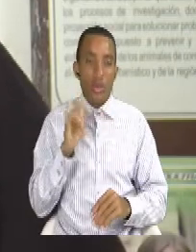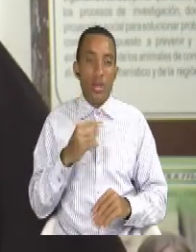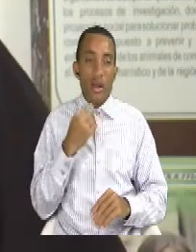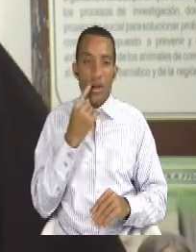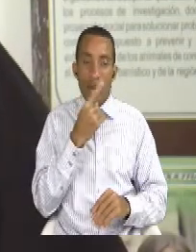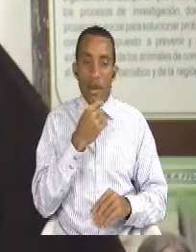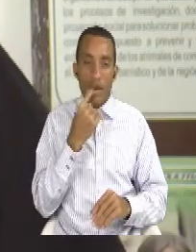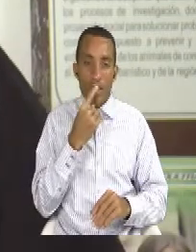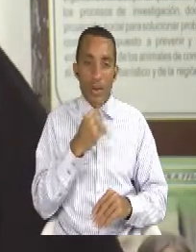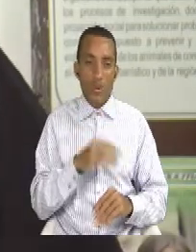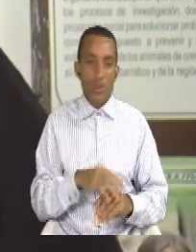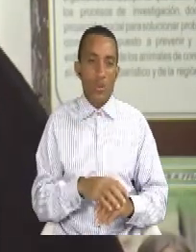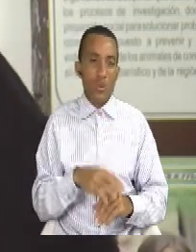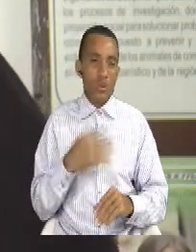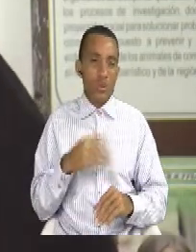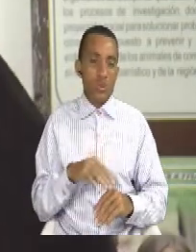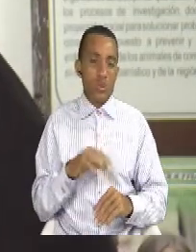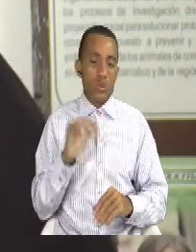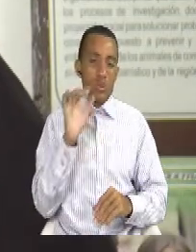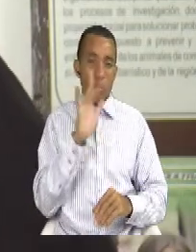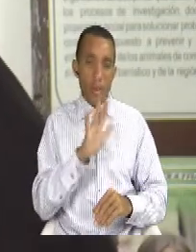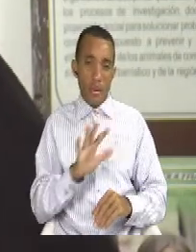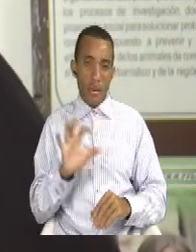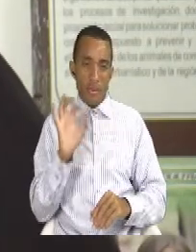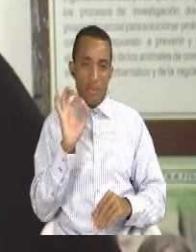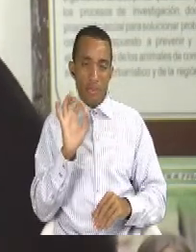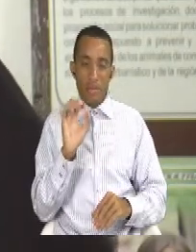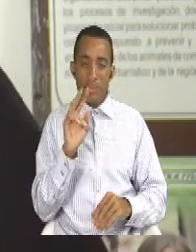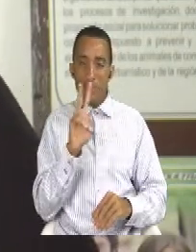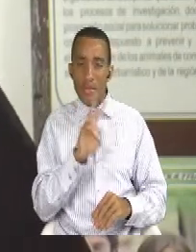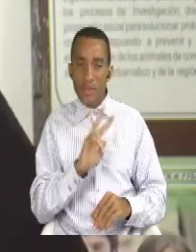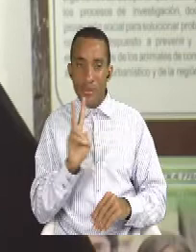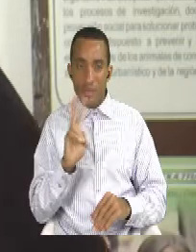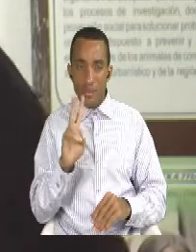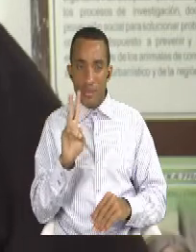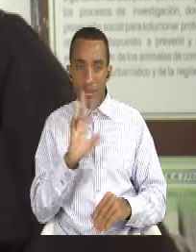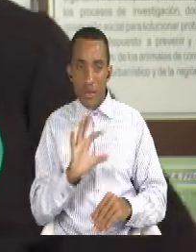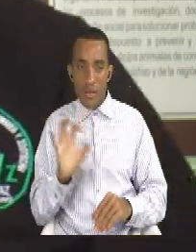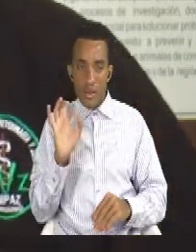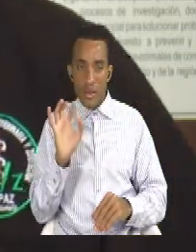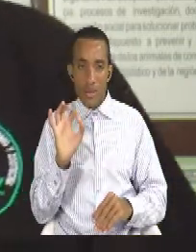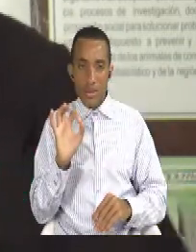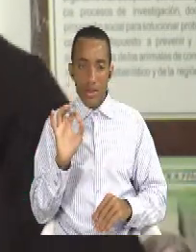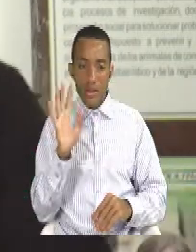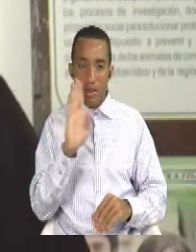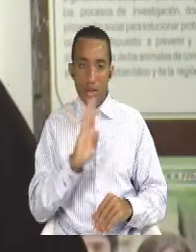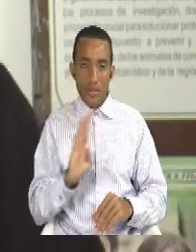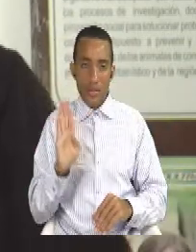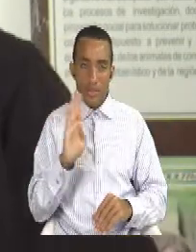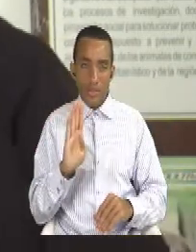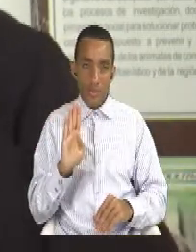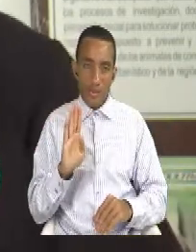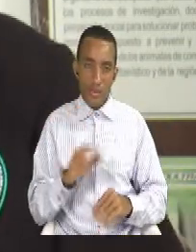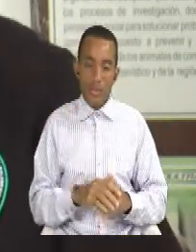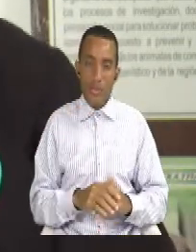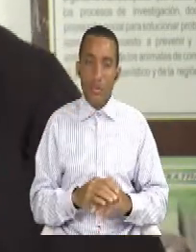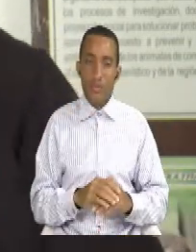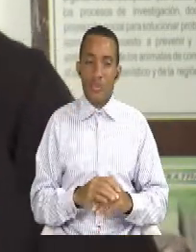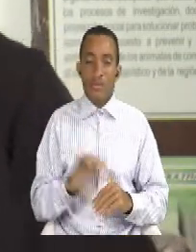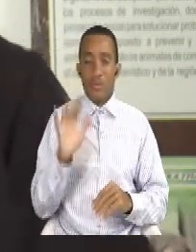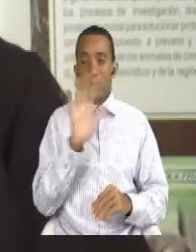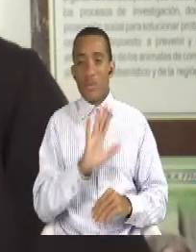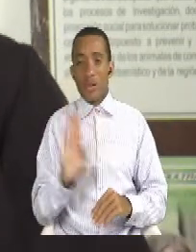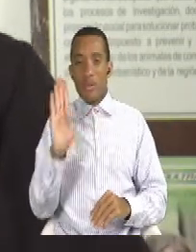una acumulación de bacterias y esas bacterias pueden ser perjudiciales en el momento de tocar una